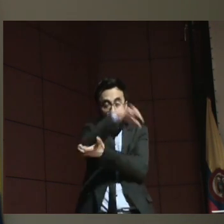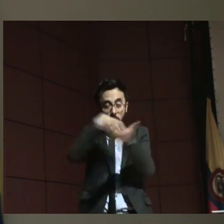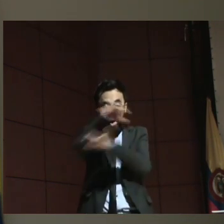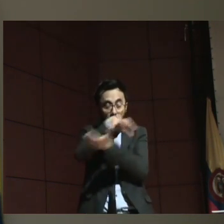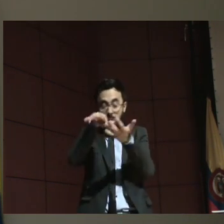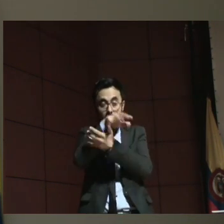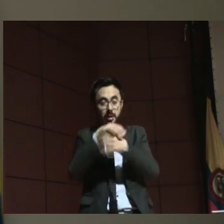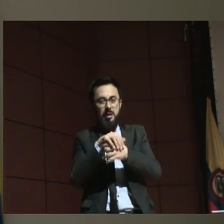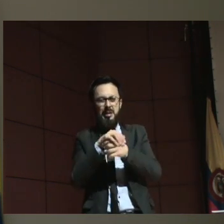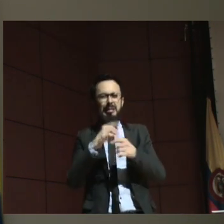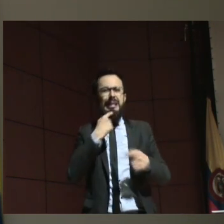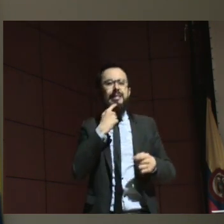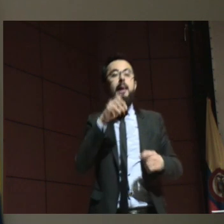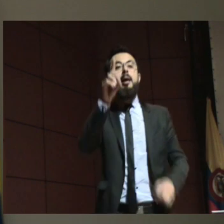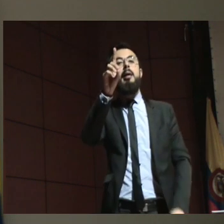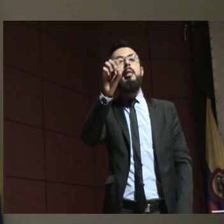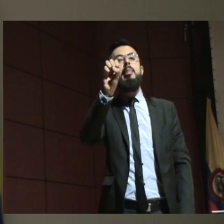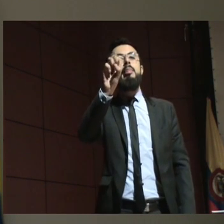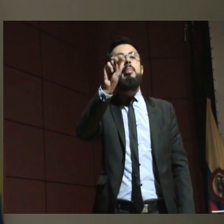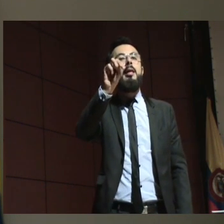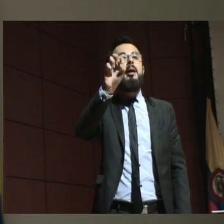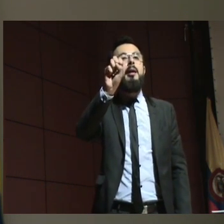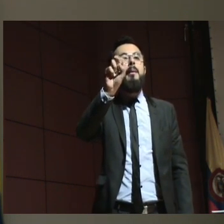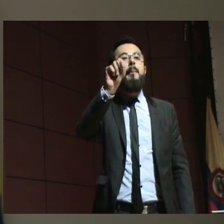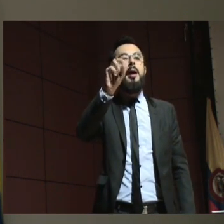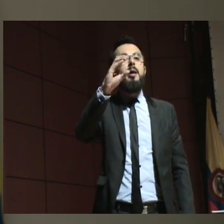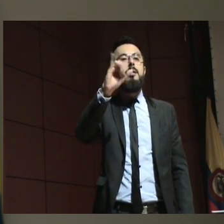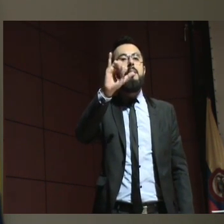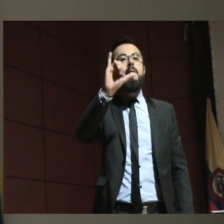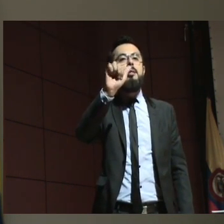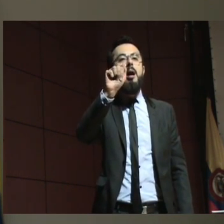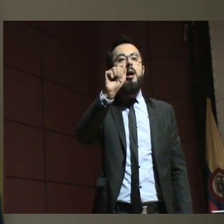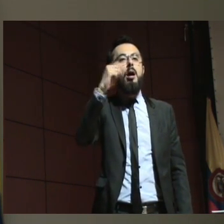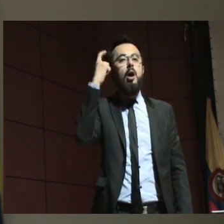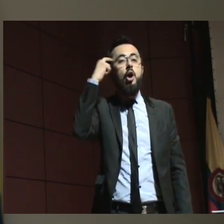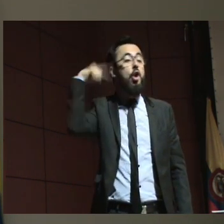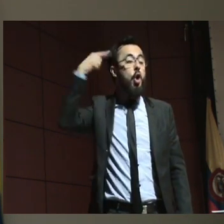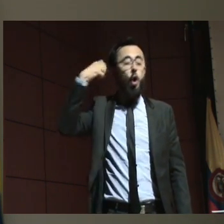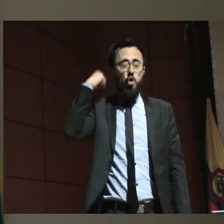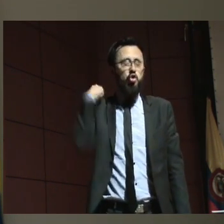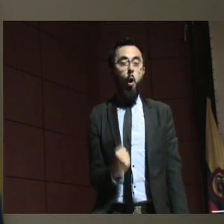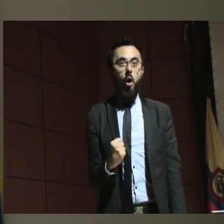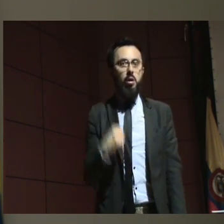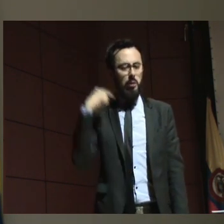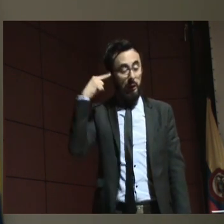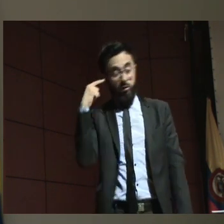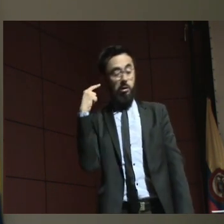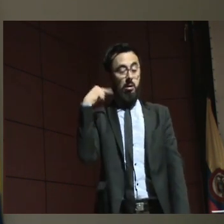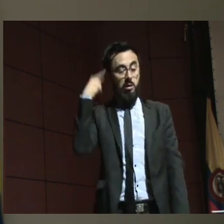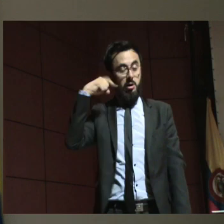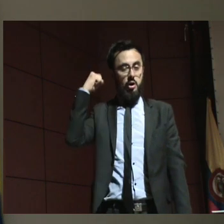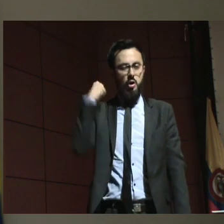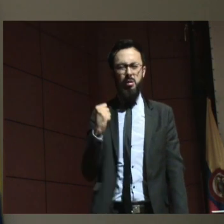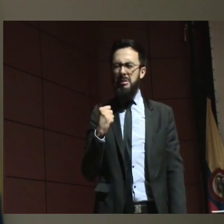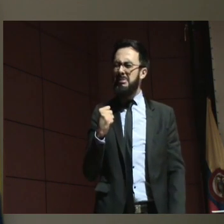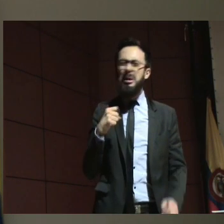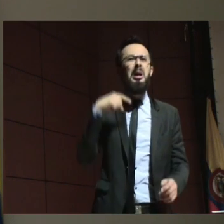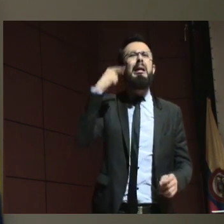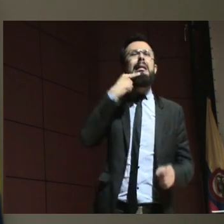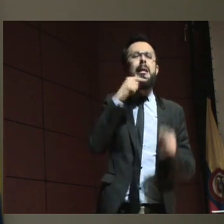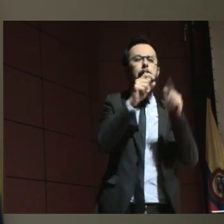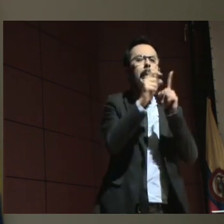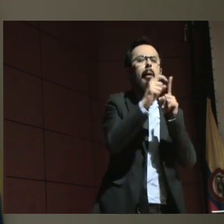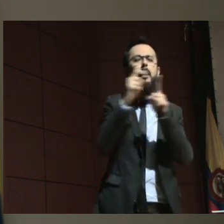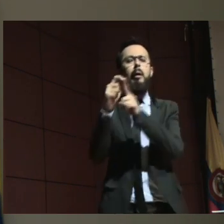todo. Primero habla de demencia, demencia profunda y severa. Y nosotros le enviamos luego un memorial a la Corte diciendo: por favor, dígame qué es demencia profunda y